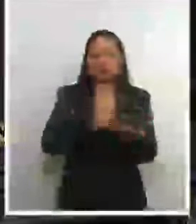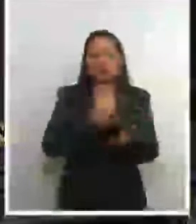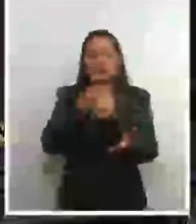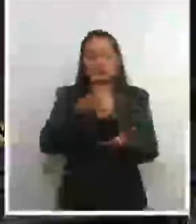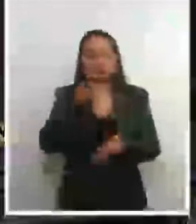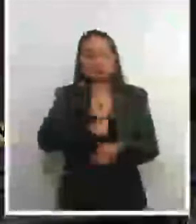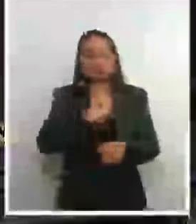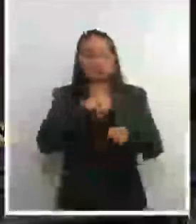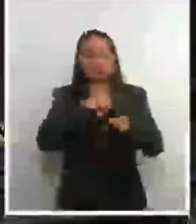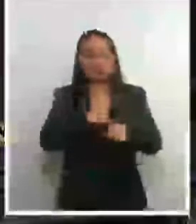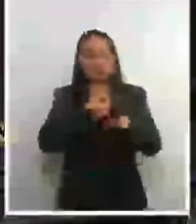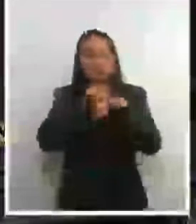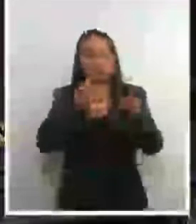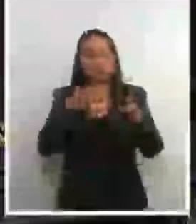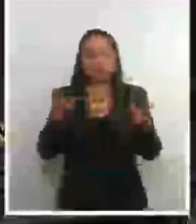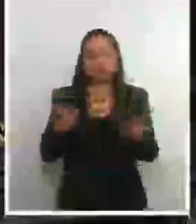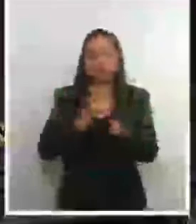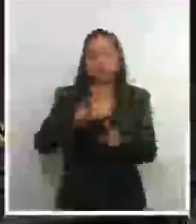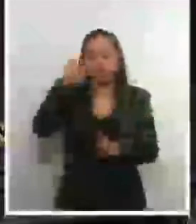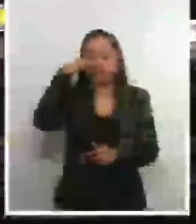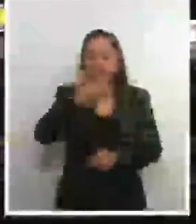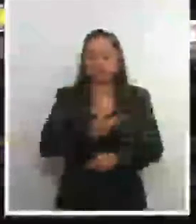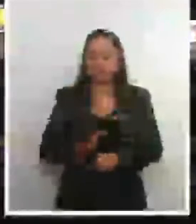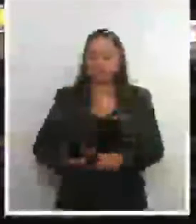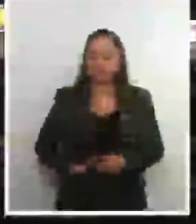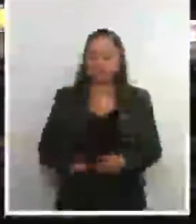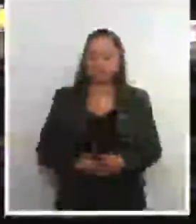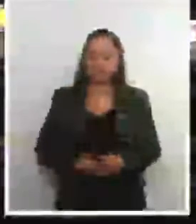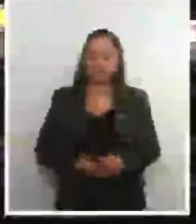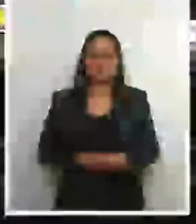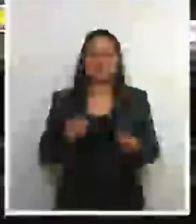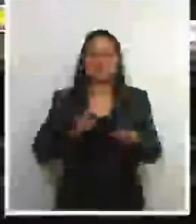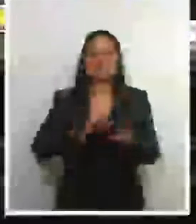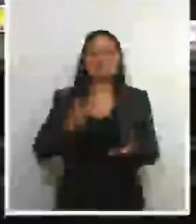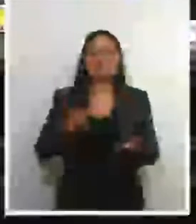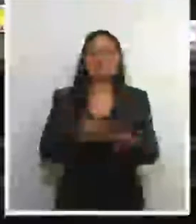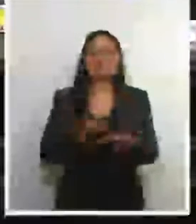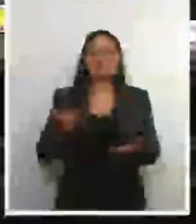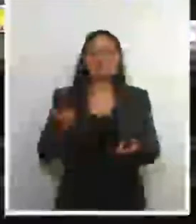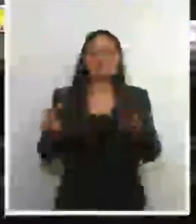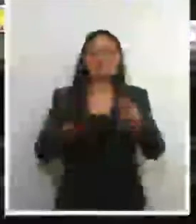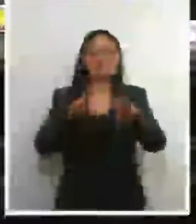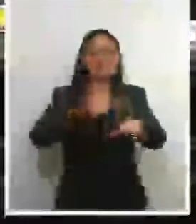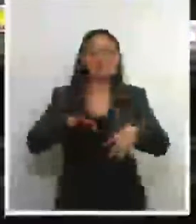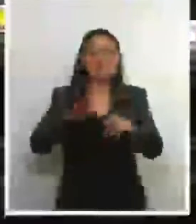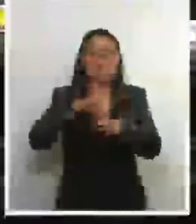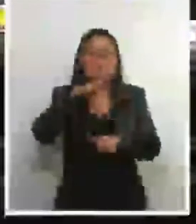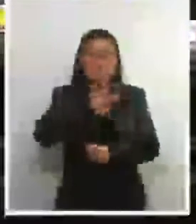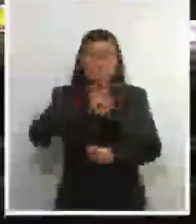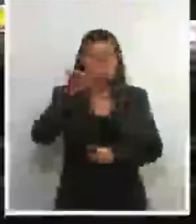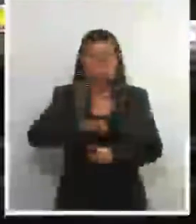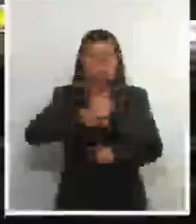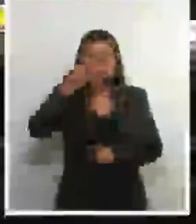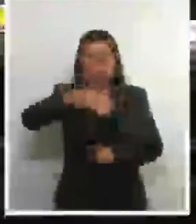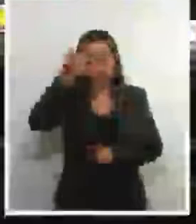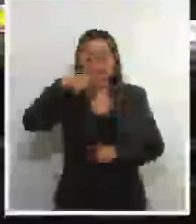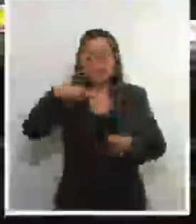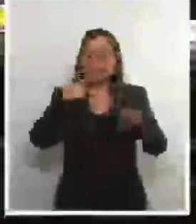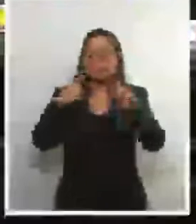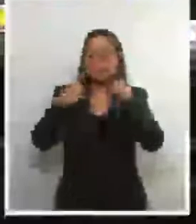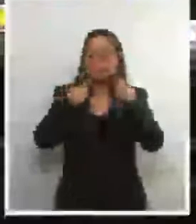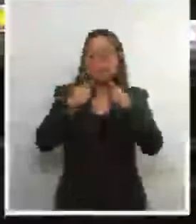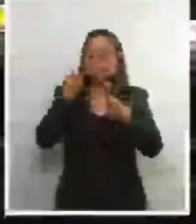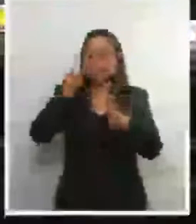ley en la materia. Es cuanto, señor presidente. Muchas gracias. Consulte en votación económica de la Asamblea si se admiten